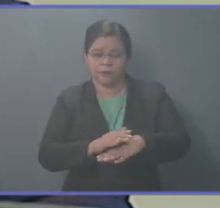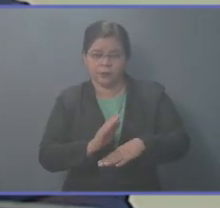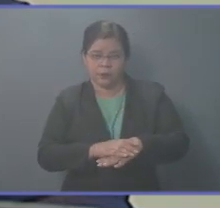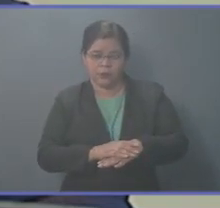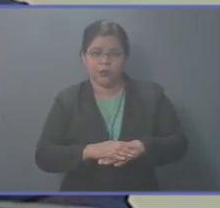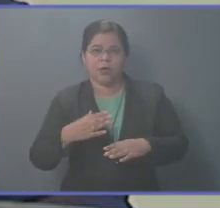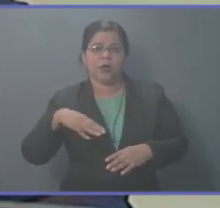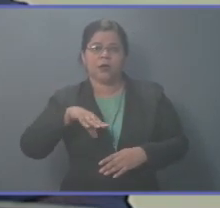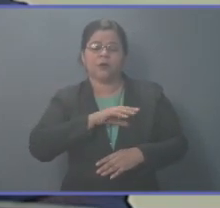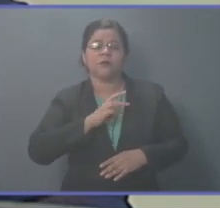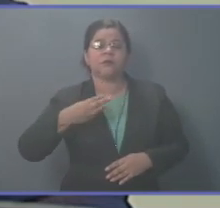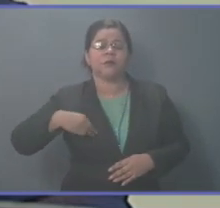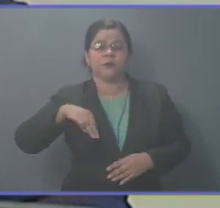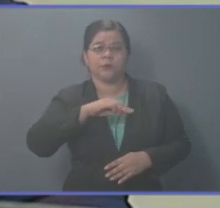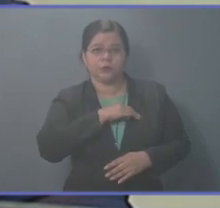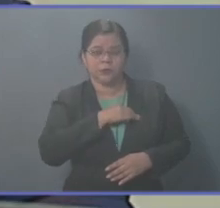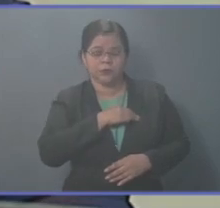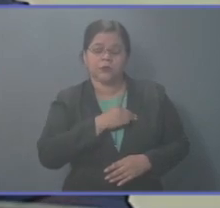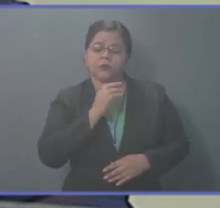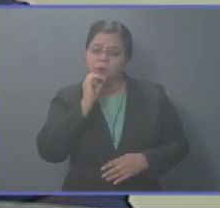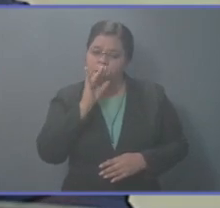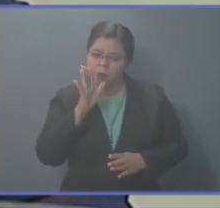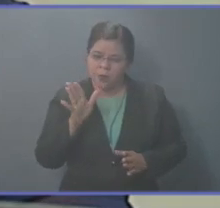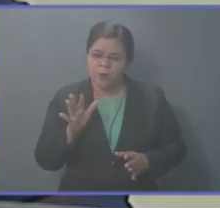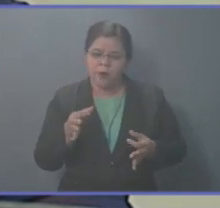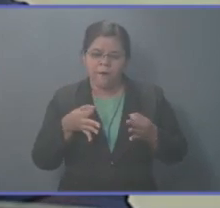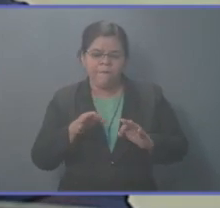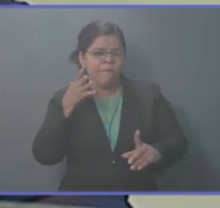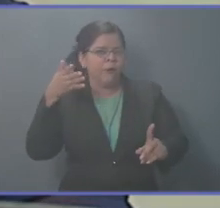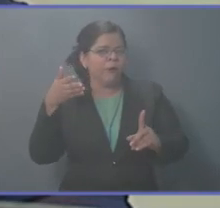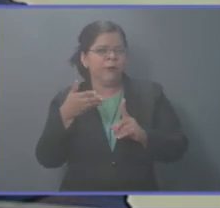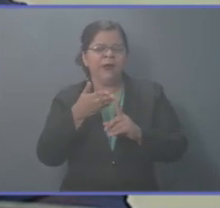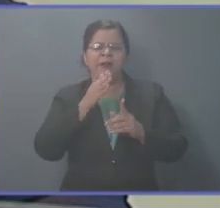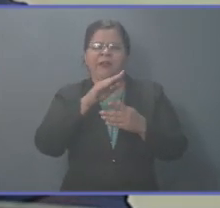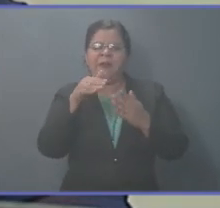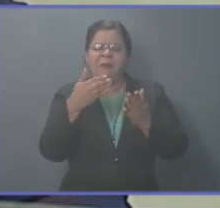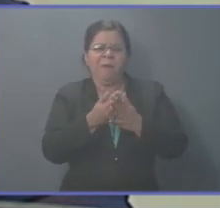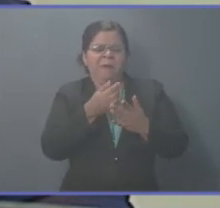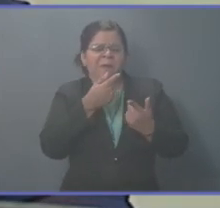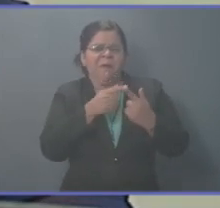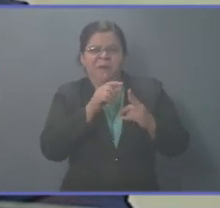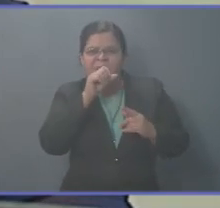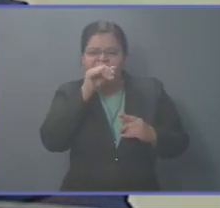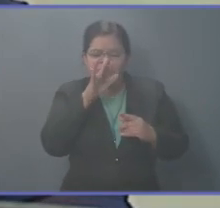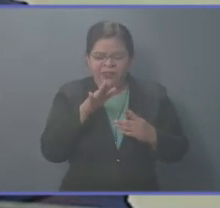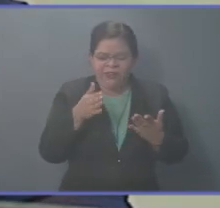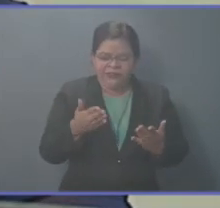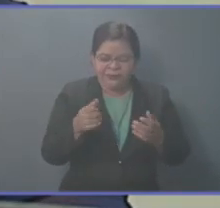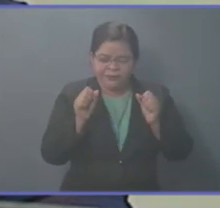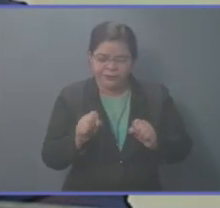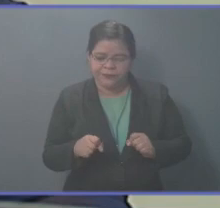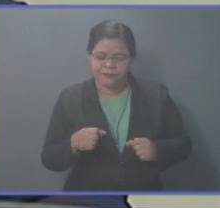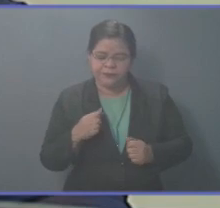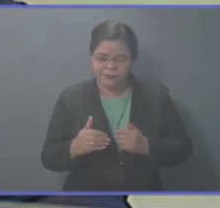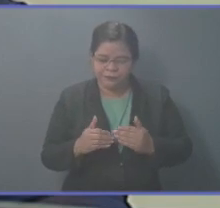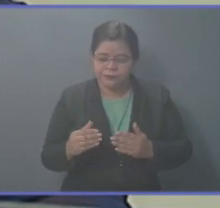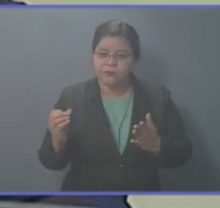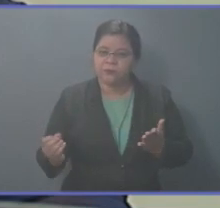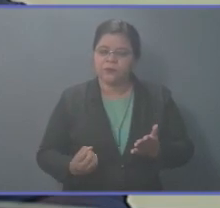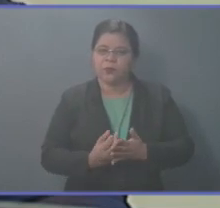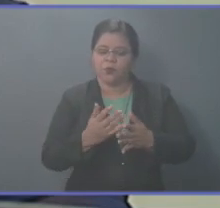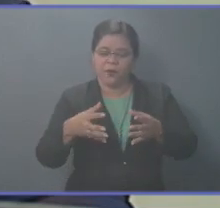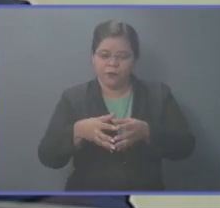el Consejo de Ministros e instó de forma directa, sin embagues, a que se produzcan nuevas